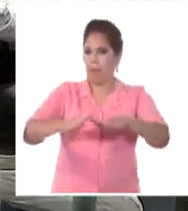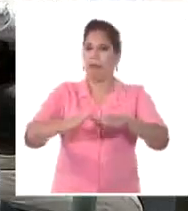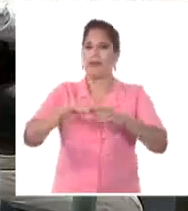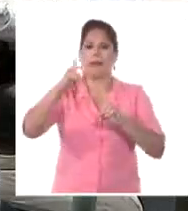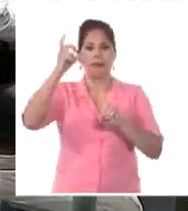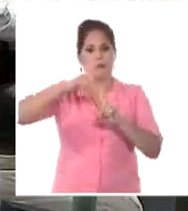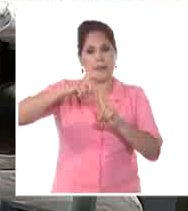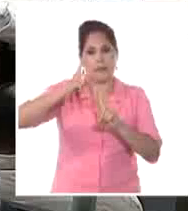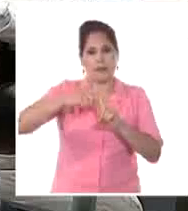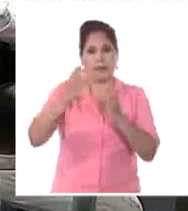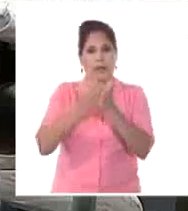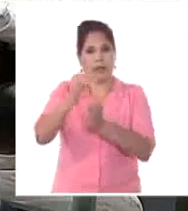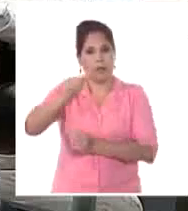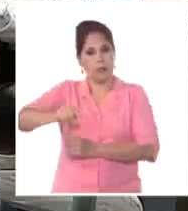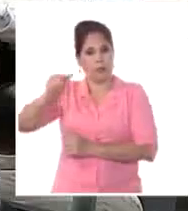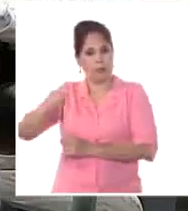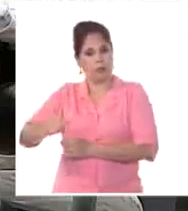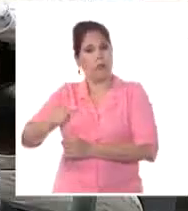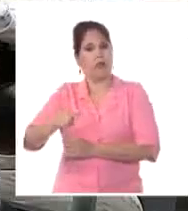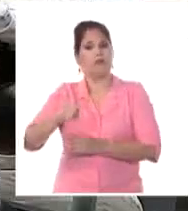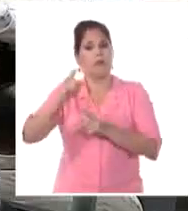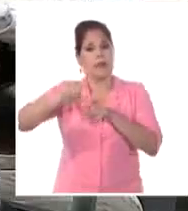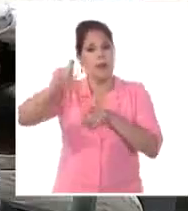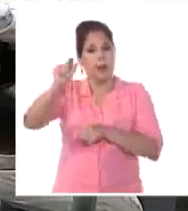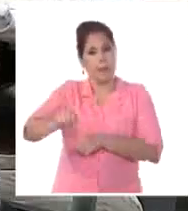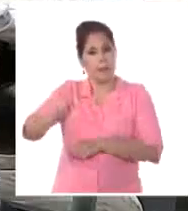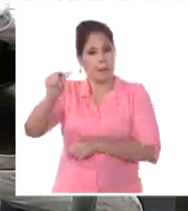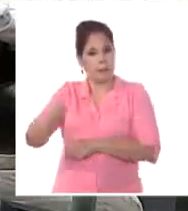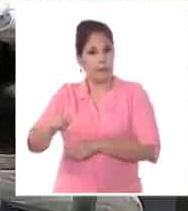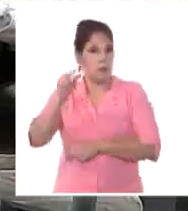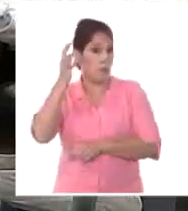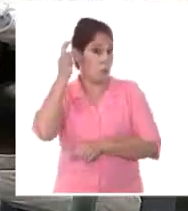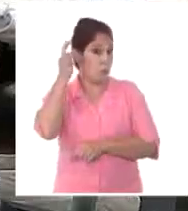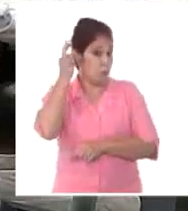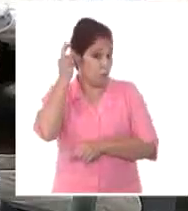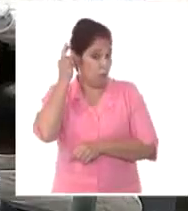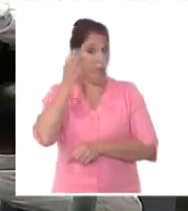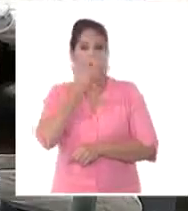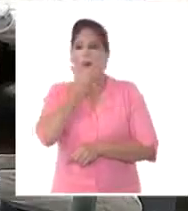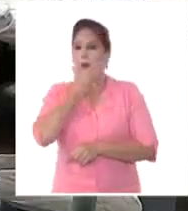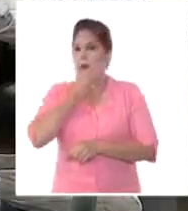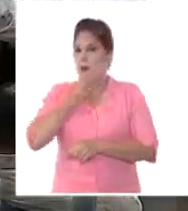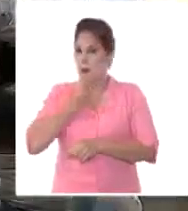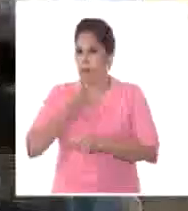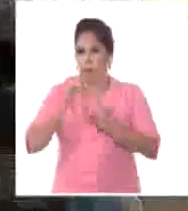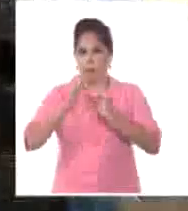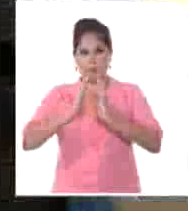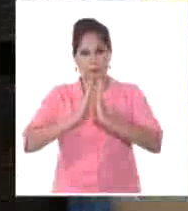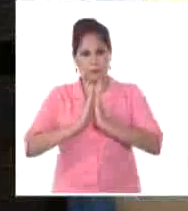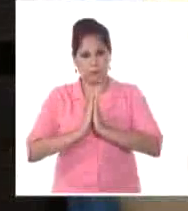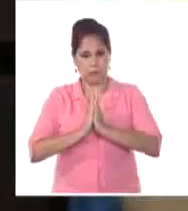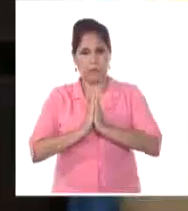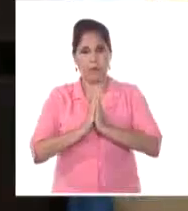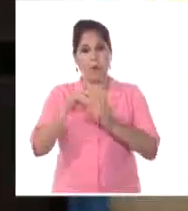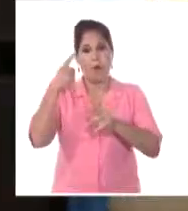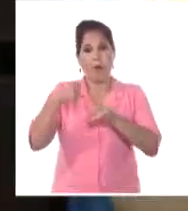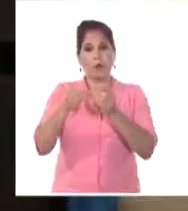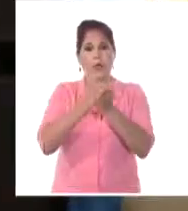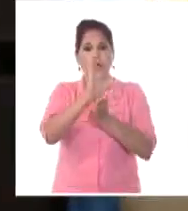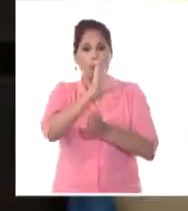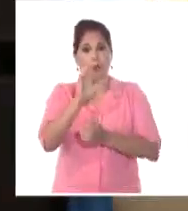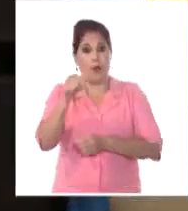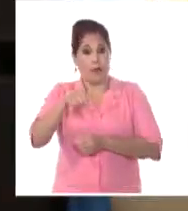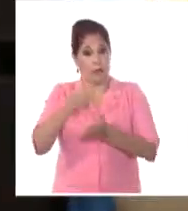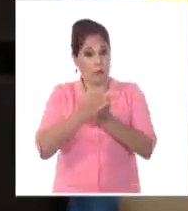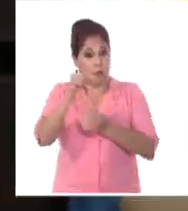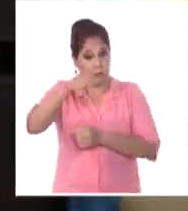sindicales, estudiantiles, campesinos, de mujeres, juveniles, religiosos, egresados de escuelas cubanas